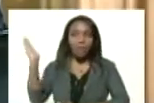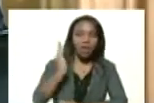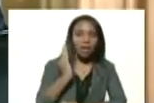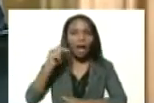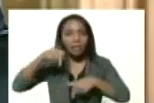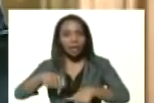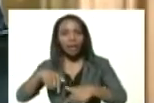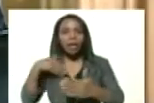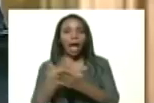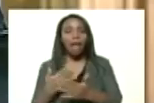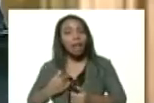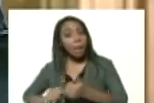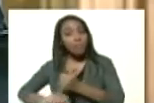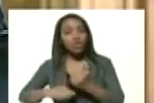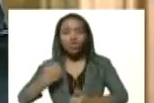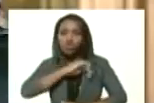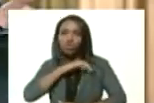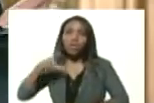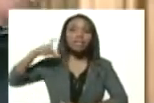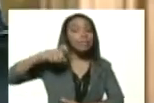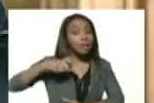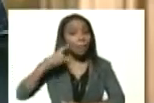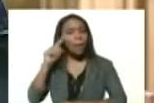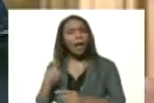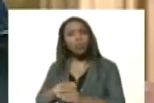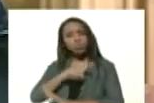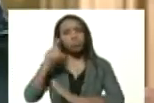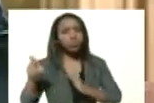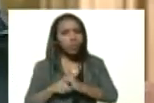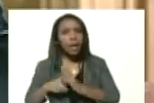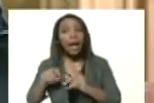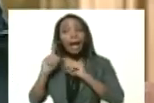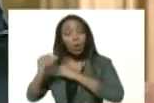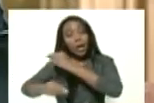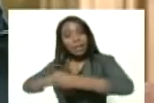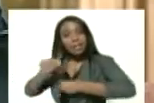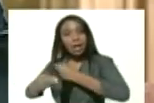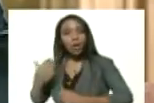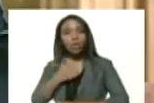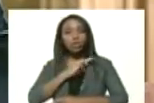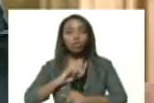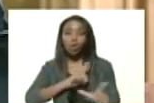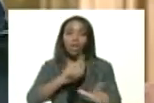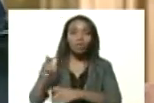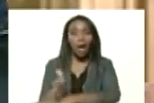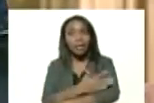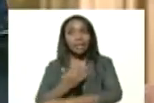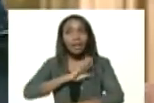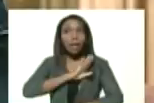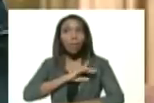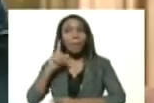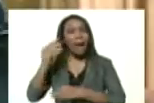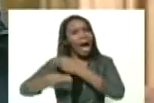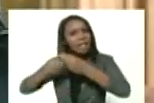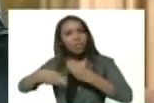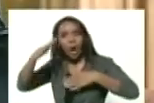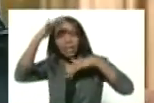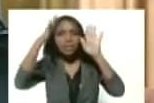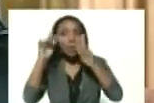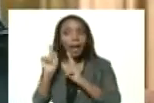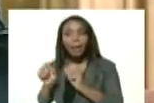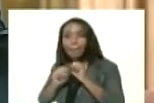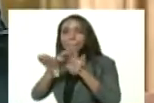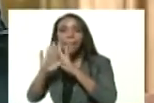todo todo lo que necesitamos para complementar lo que ya tenemos de manera robusta para atender esta